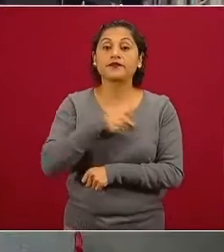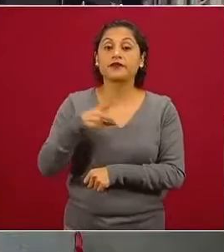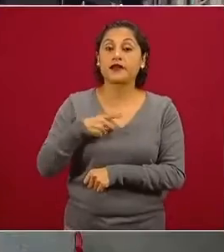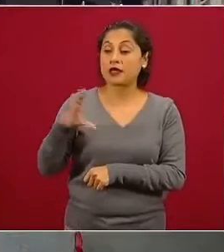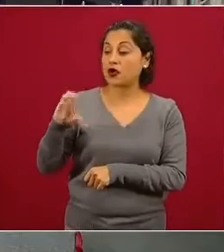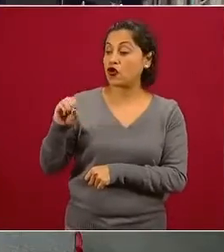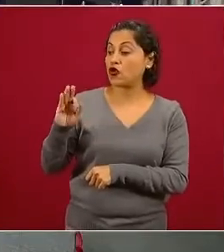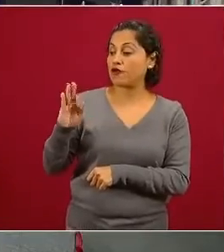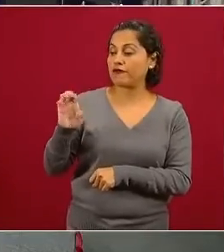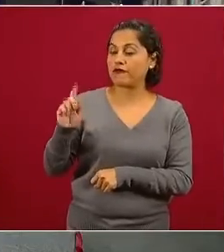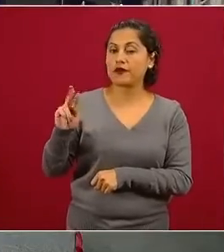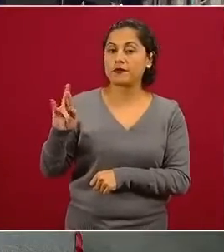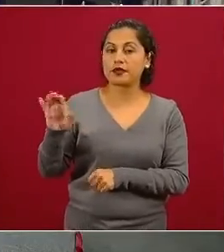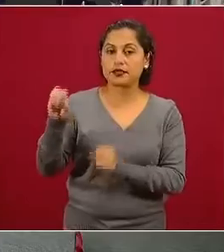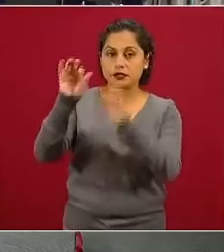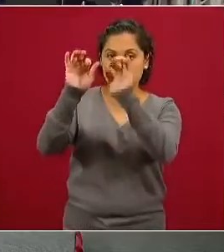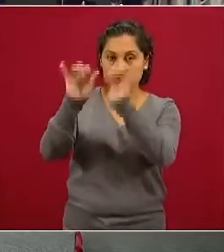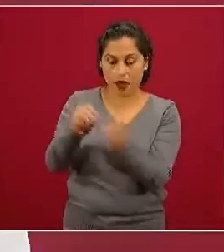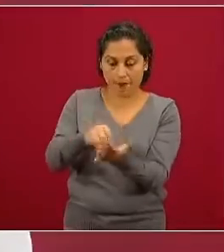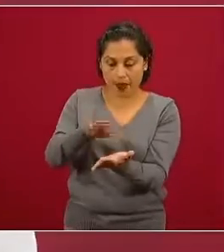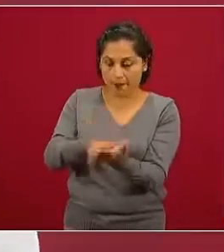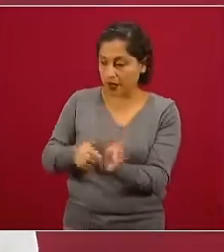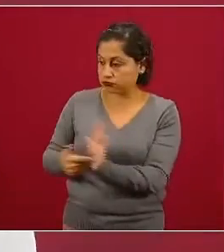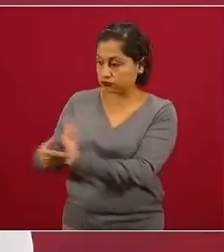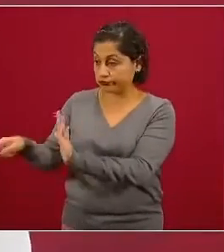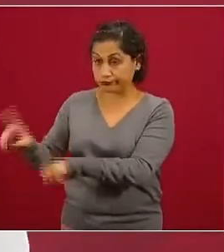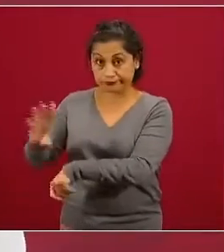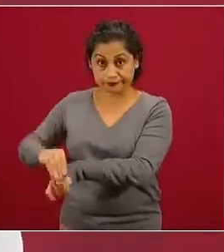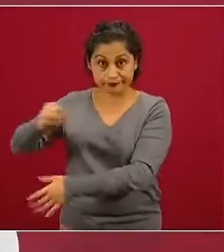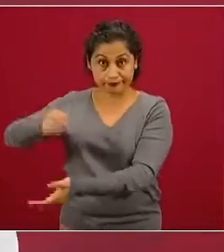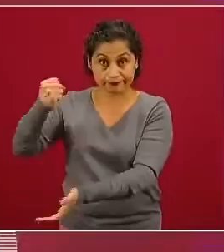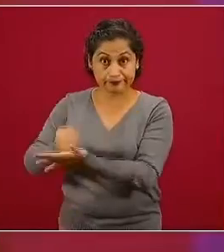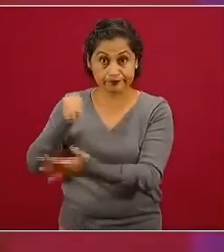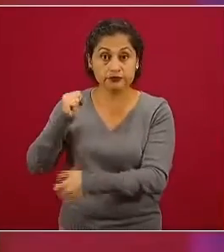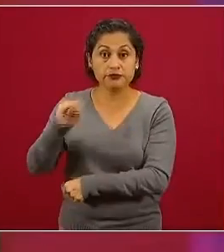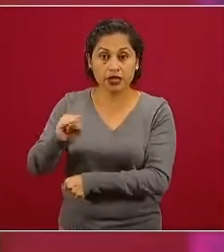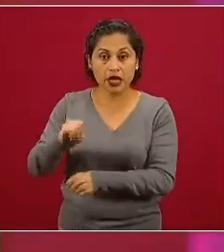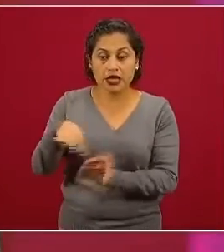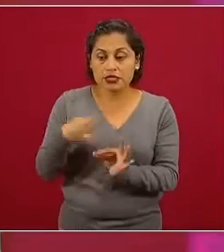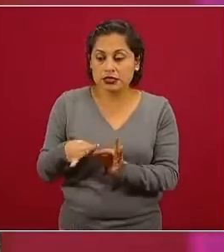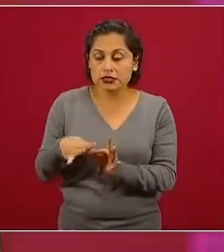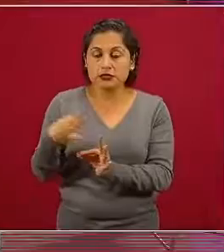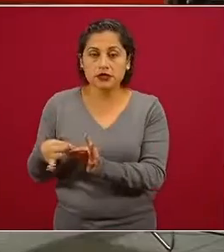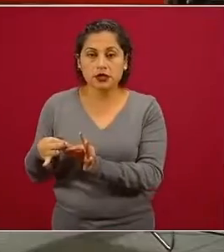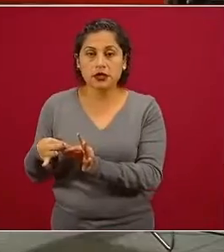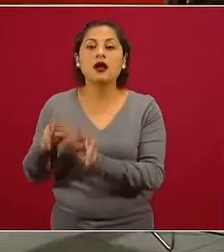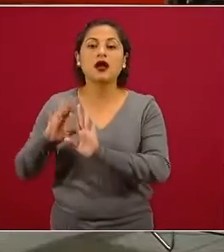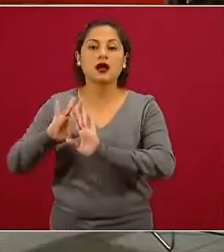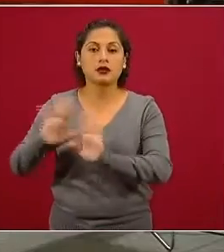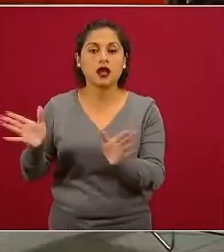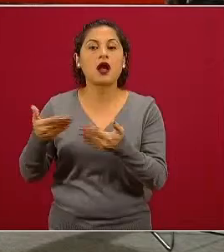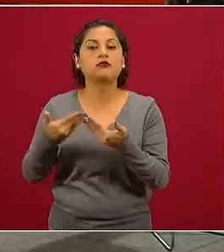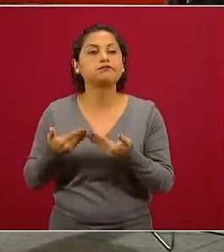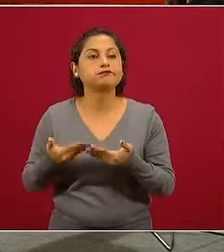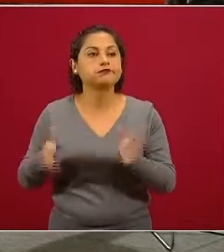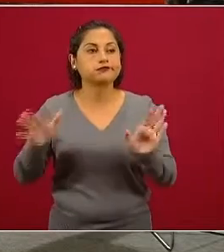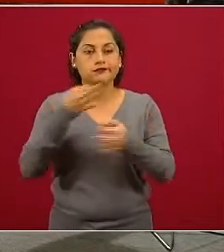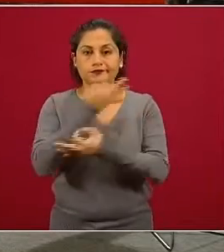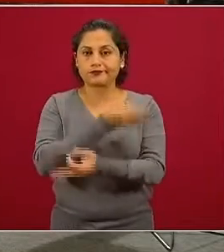CONACYT, facultad exclusiva del CONACYT, establecer y vigilar y mantener estos registros. Deben ser personas,